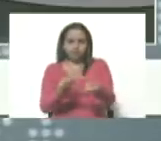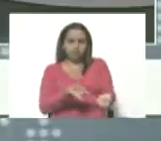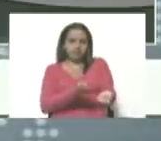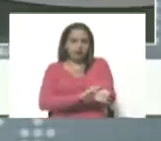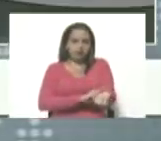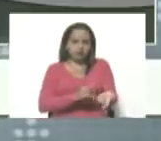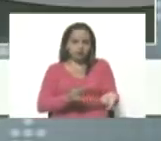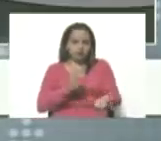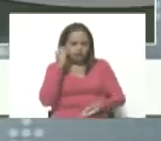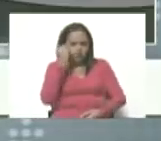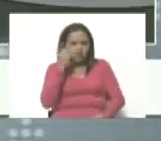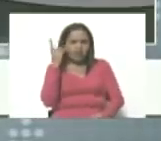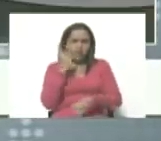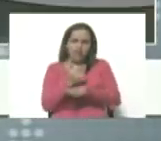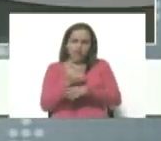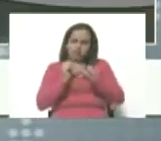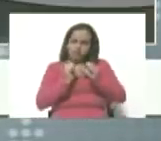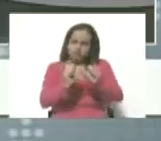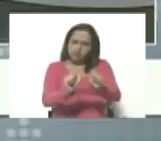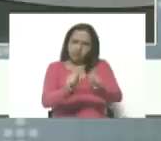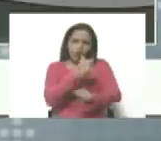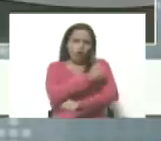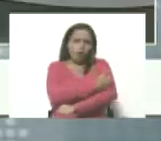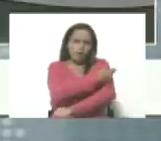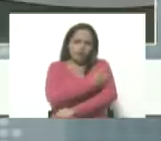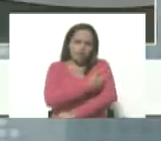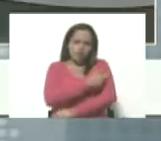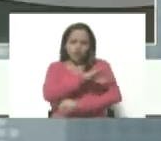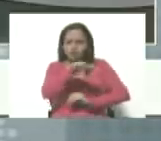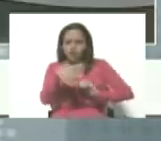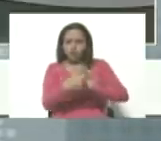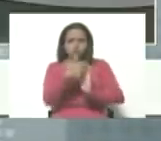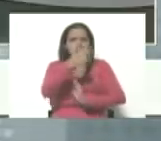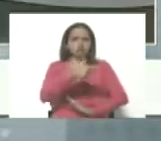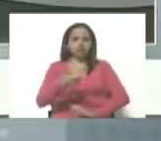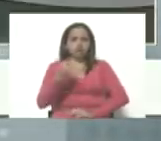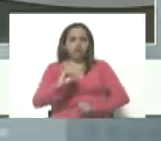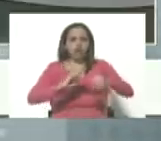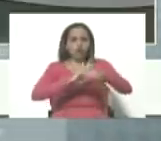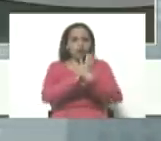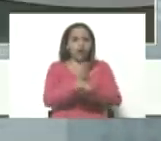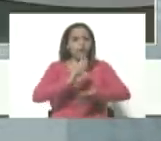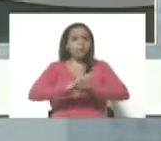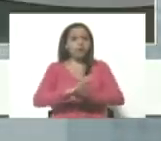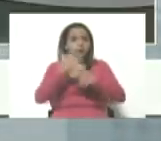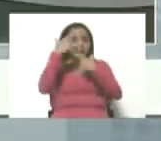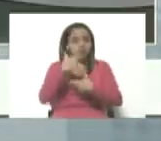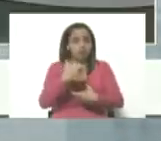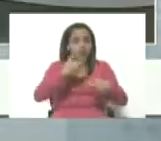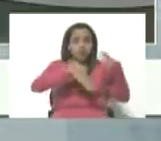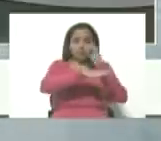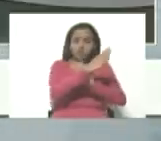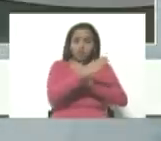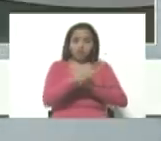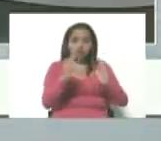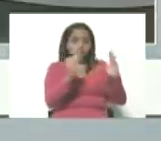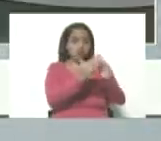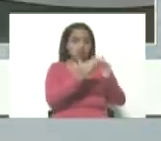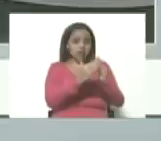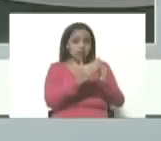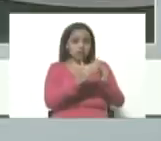¿No les parece que hay que mantener la hospitalización inmediata de todo paciente? Porque el paciente que se va a su casa